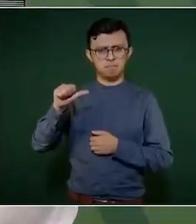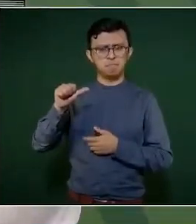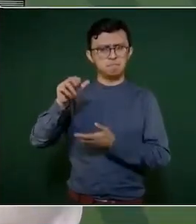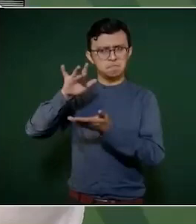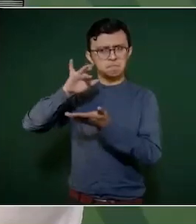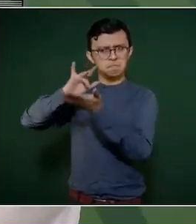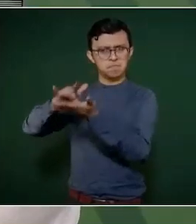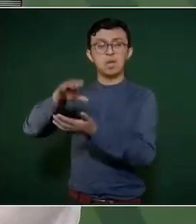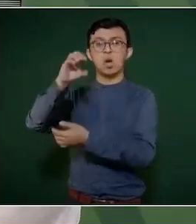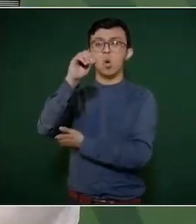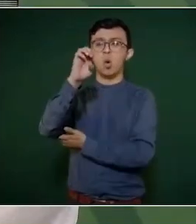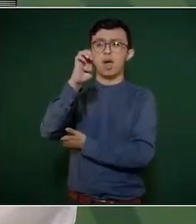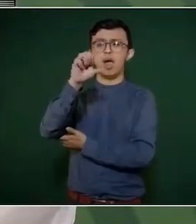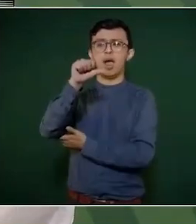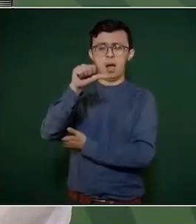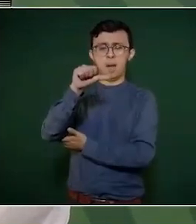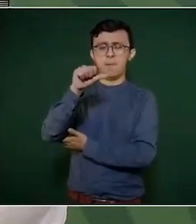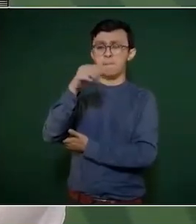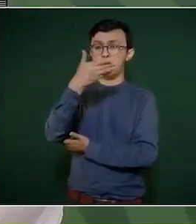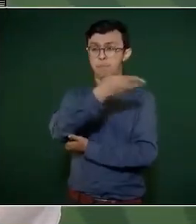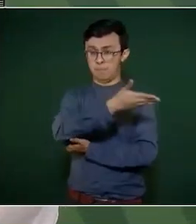y para que la OEA